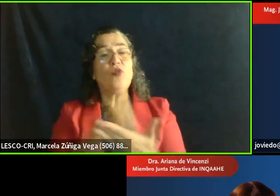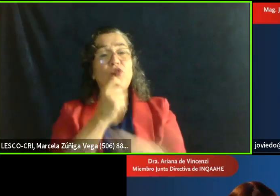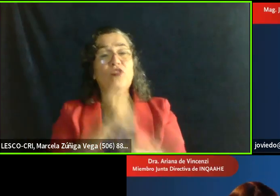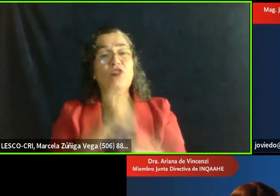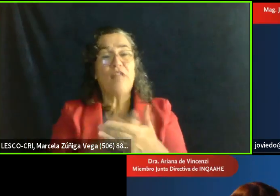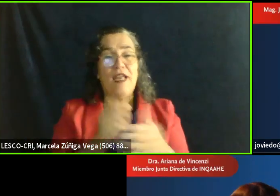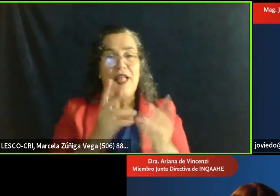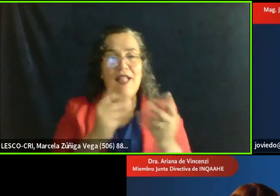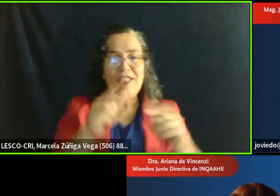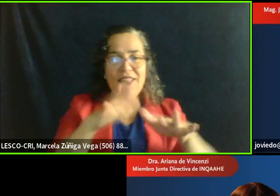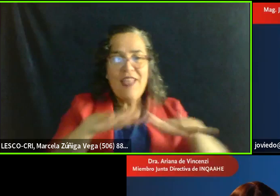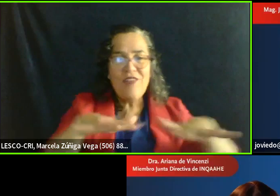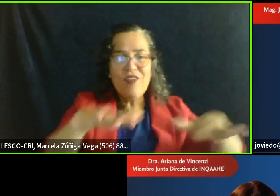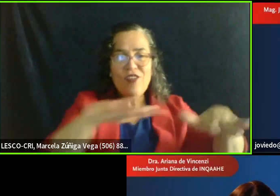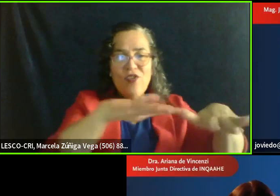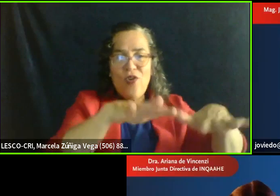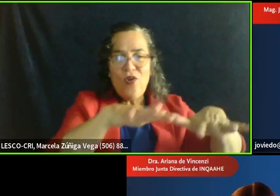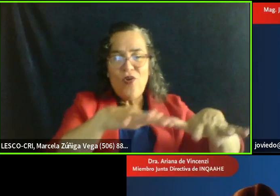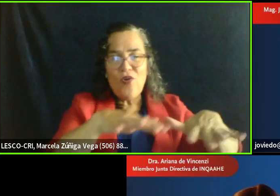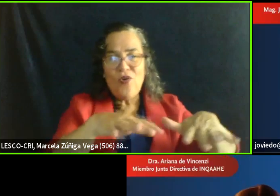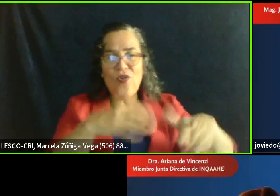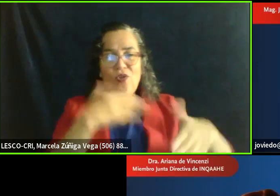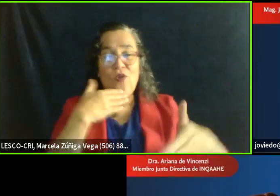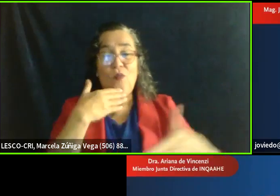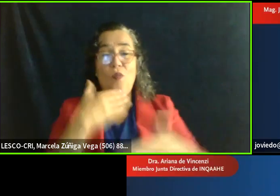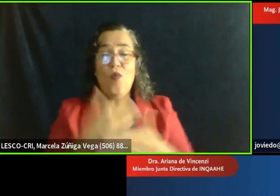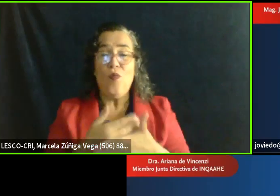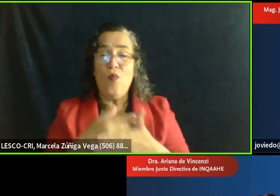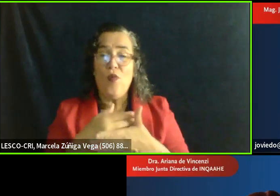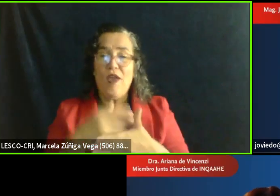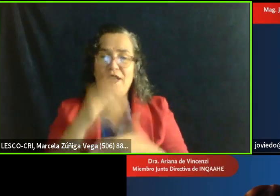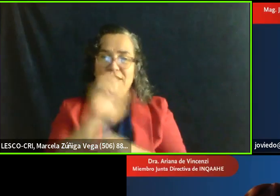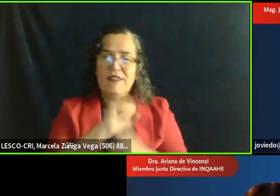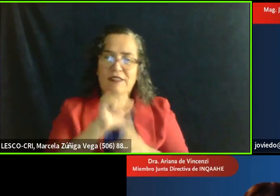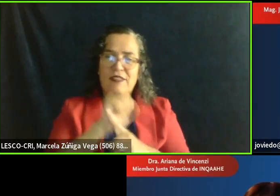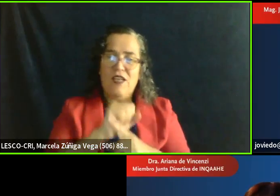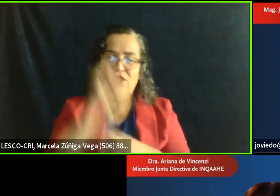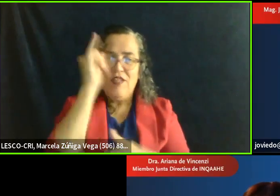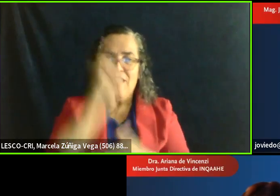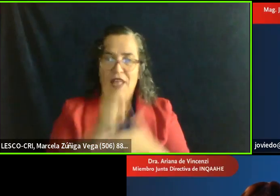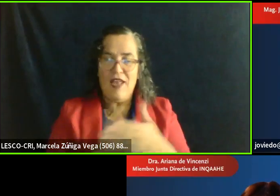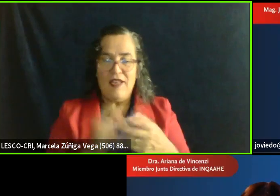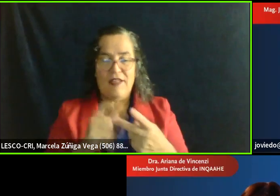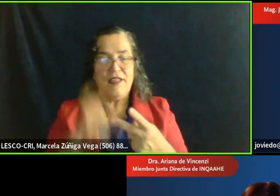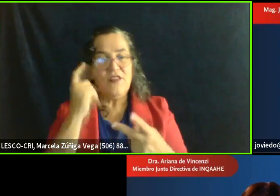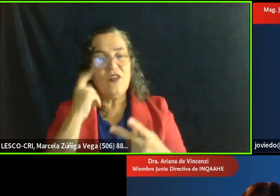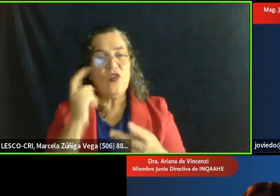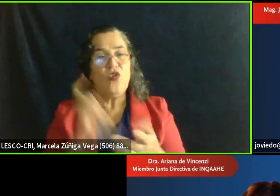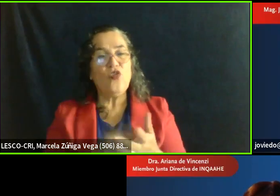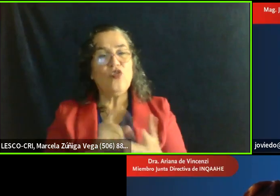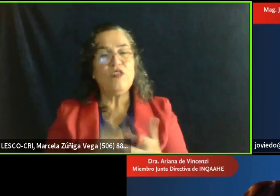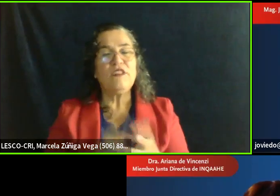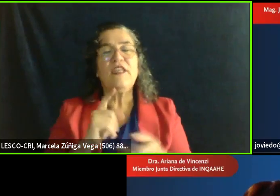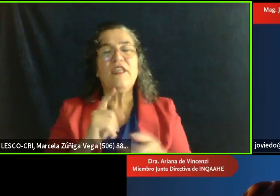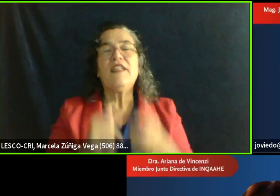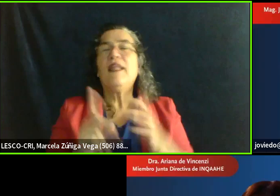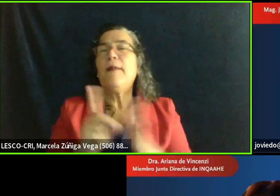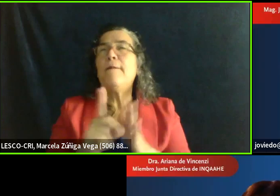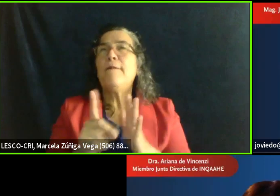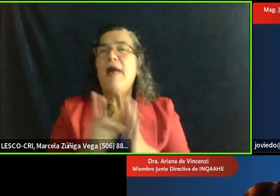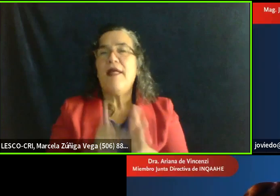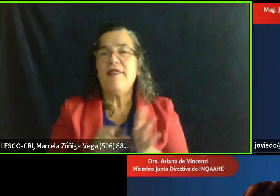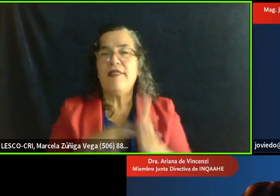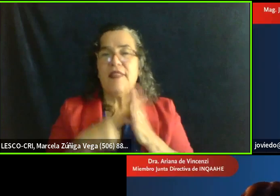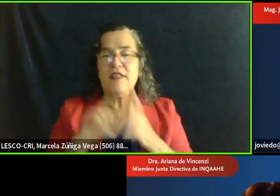Entonces hacer un muy buen estado del arte, reconocer cuáles son las demandas sociales, no solamente en términos del